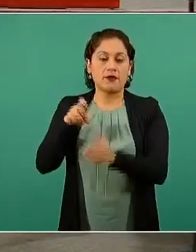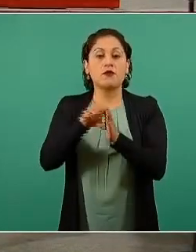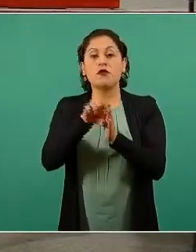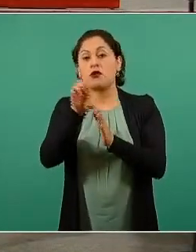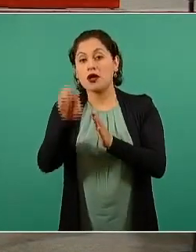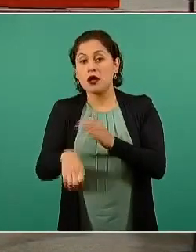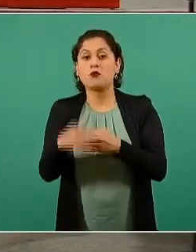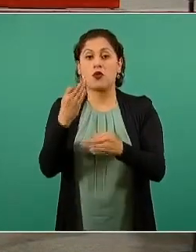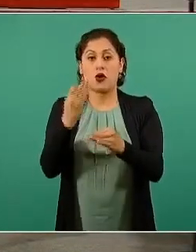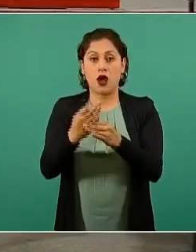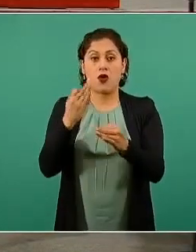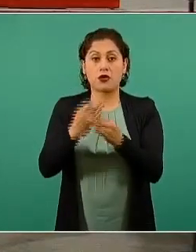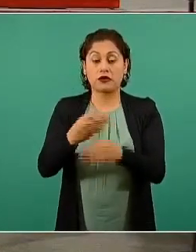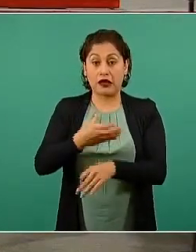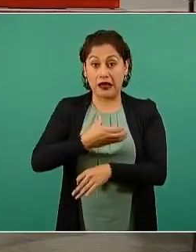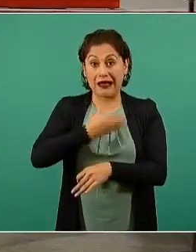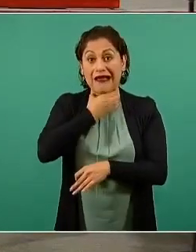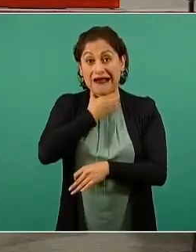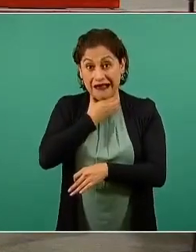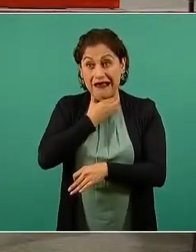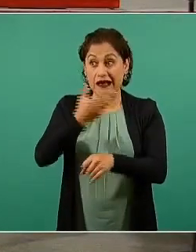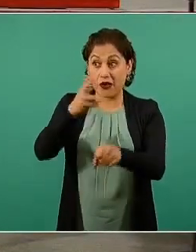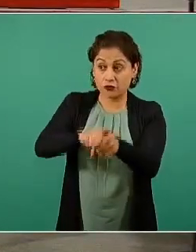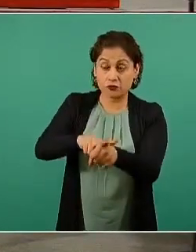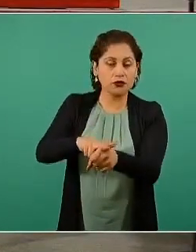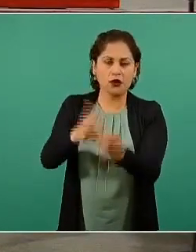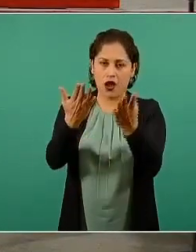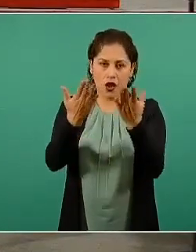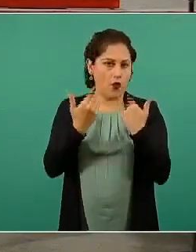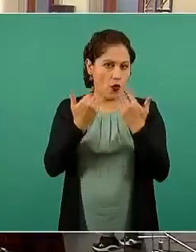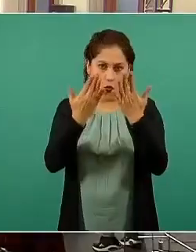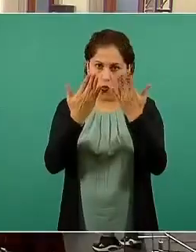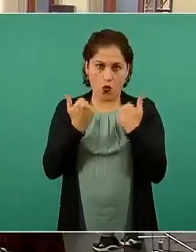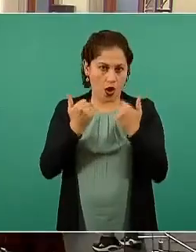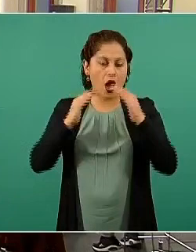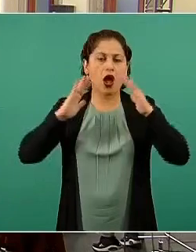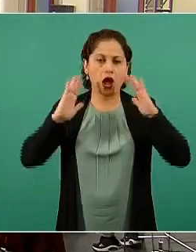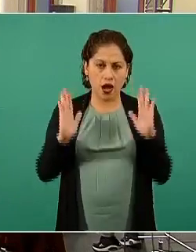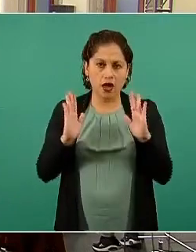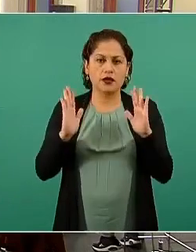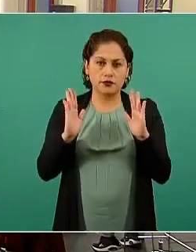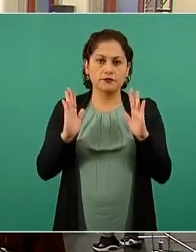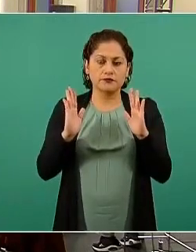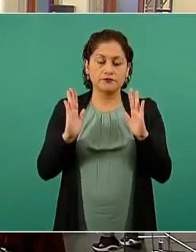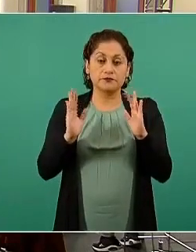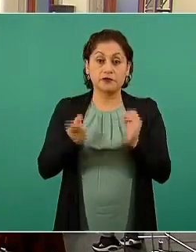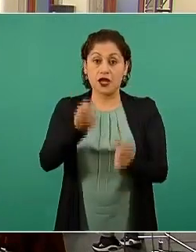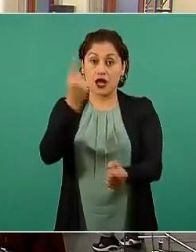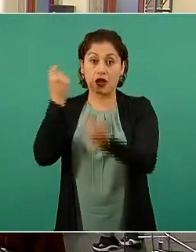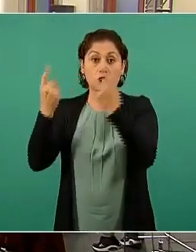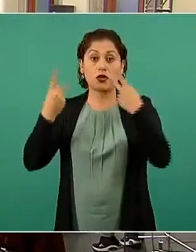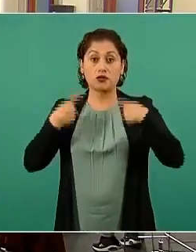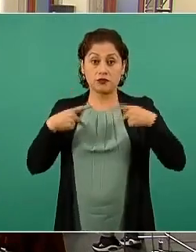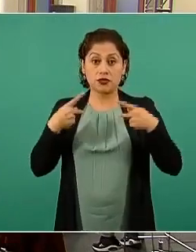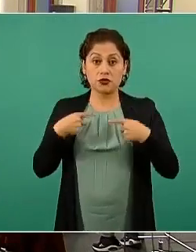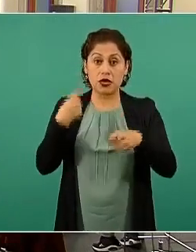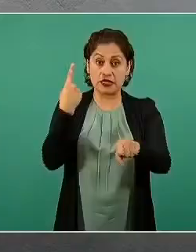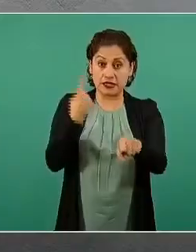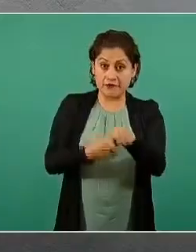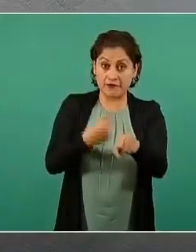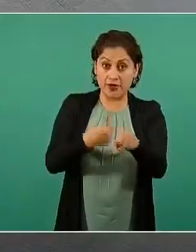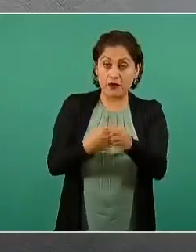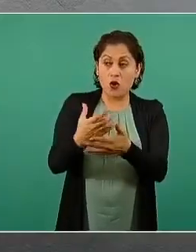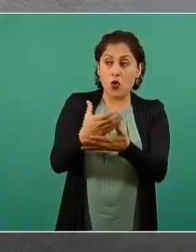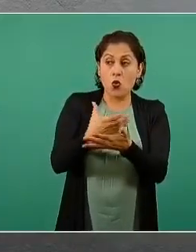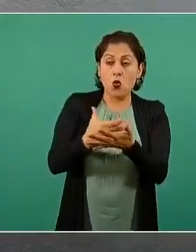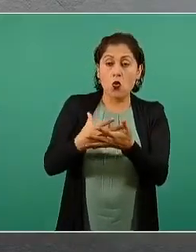de saturación de unidades médicas por personas que necesitan continuidad de la atención, y